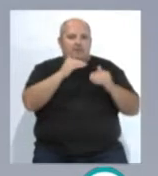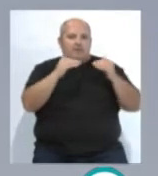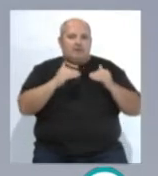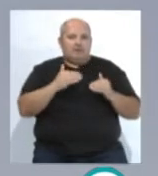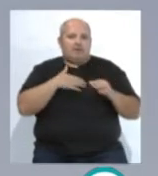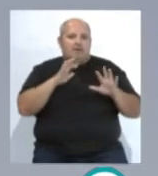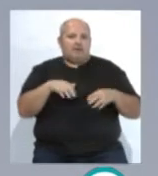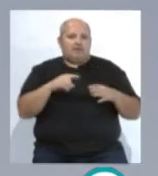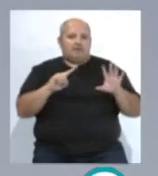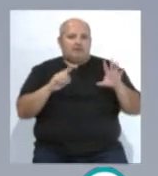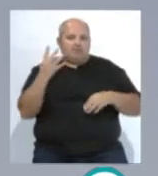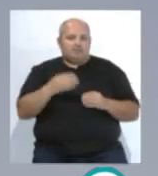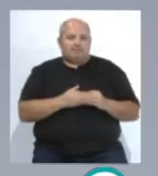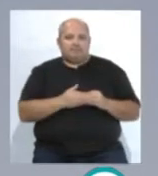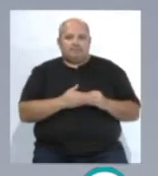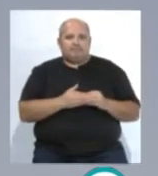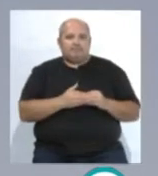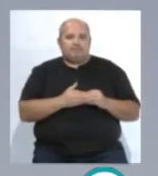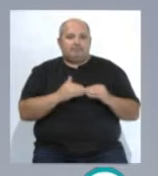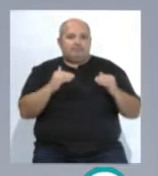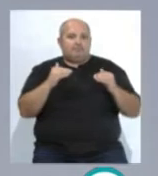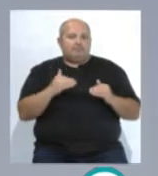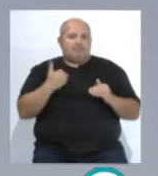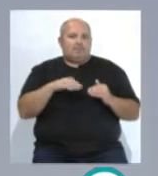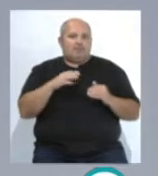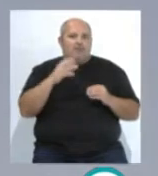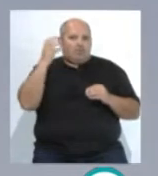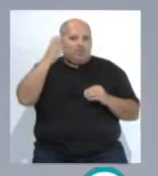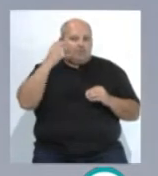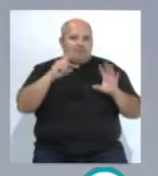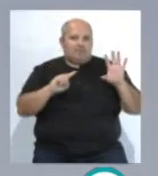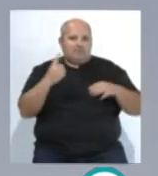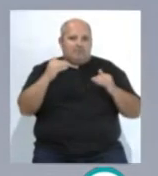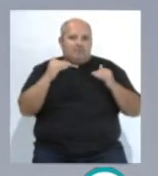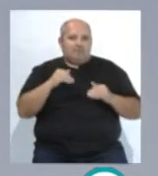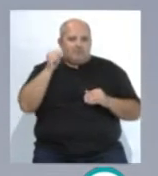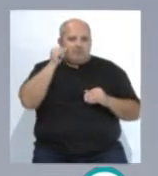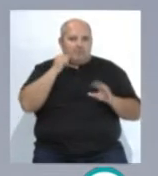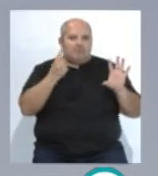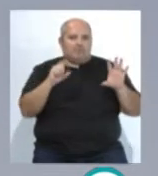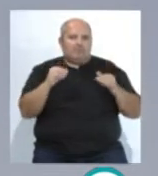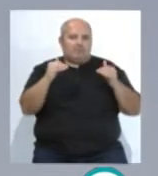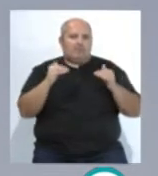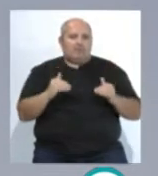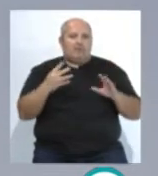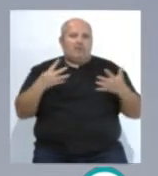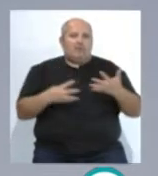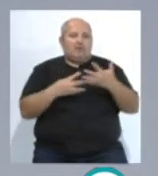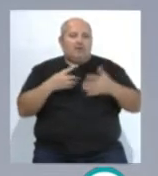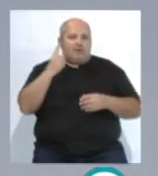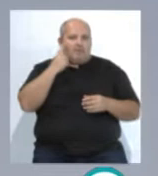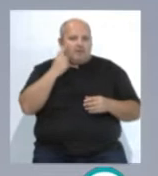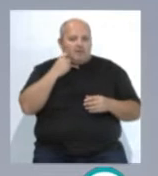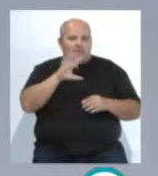67 y Cádiz con 64. Fuera de los playoffs, Deportivo La Coruña 61, Oviedo con 60, noveno el Almería